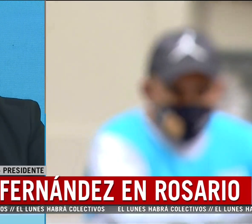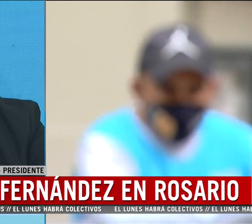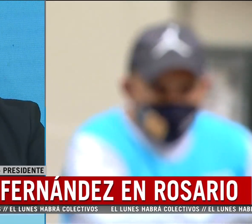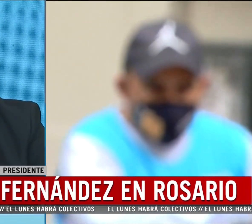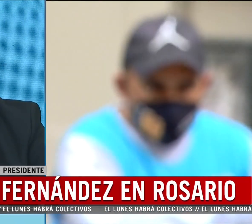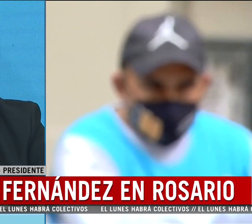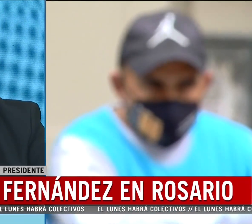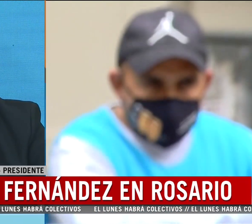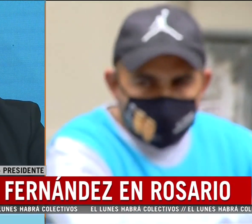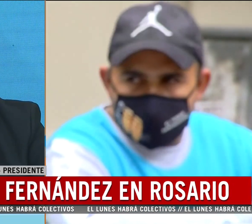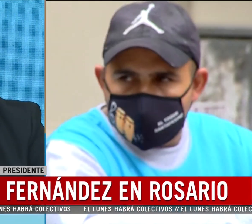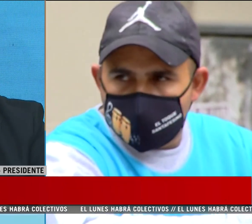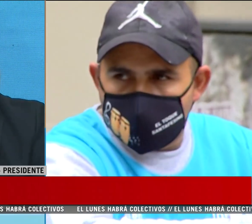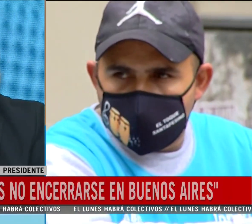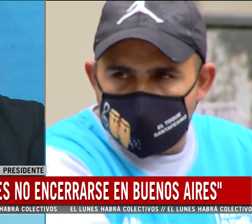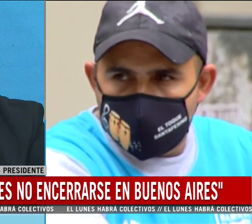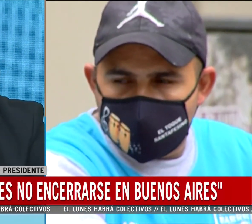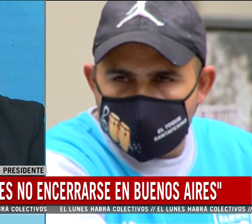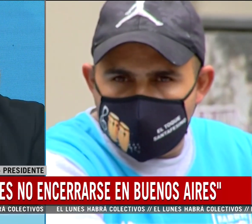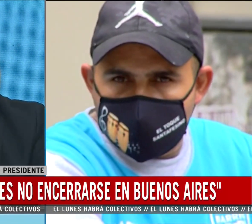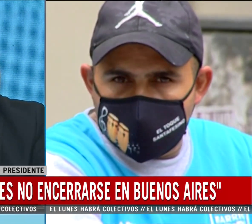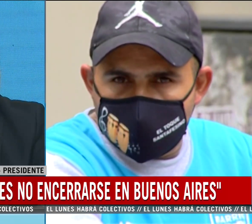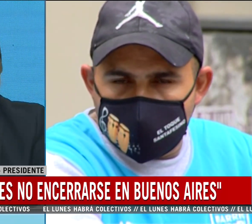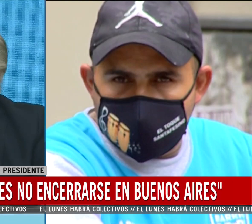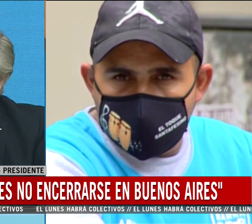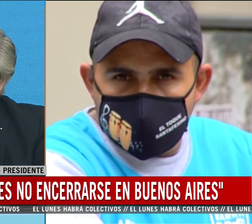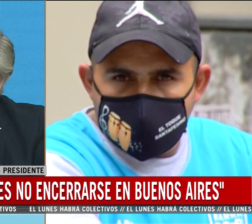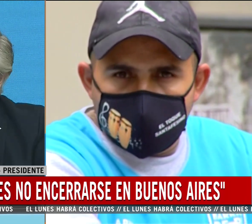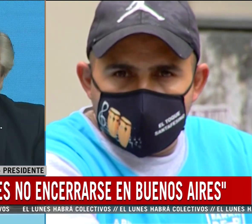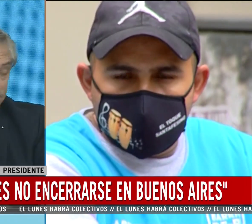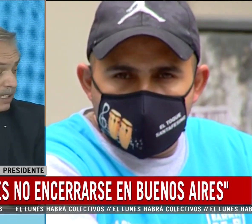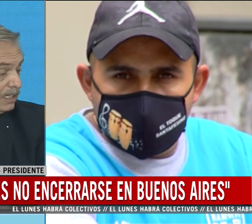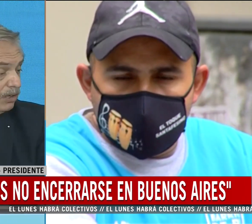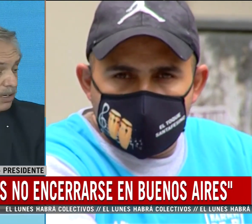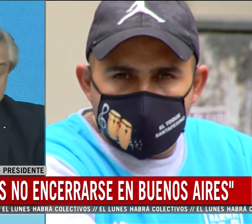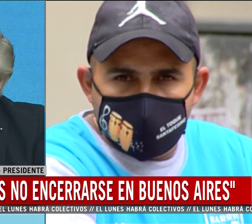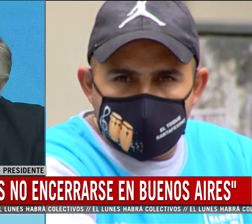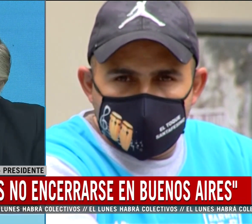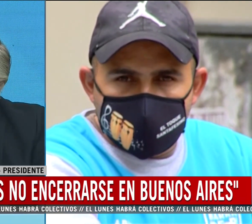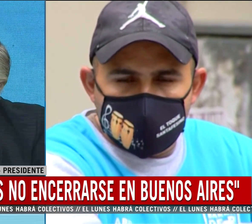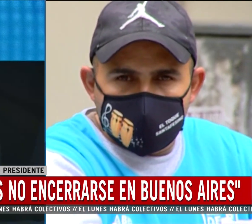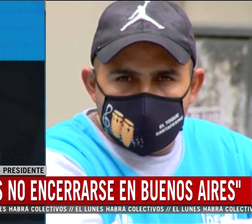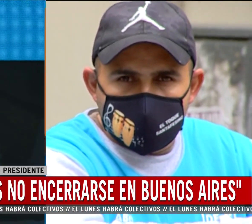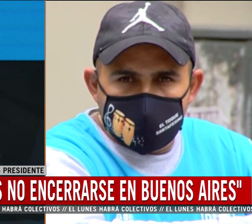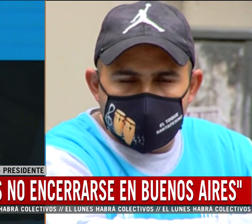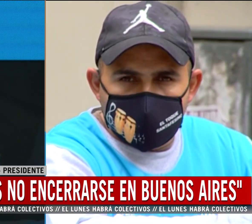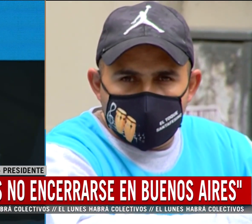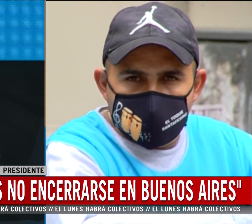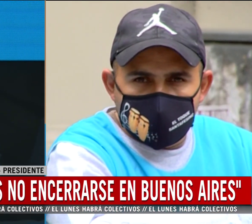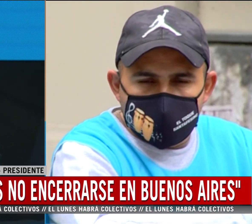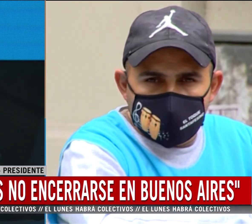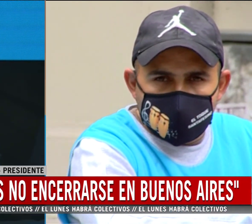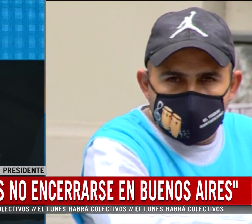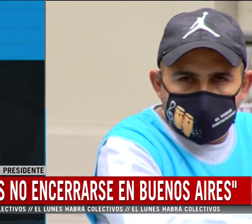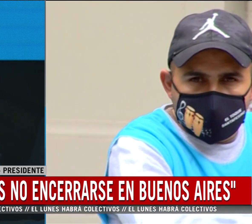Primero en campaña un acuerdo y con Guado veníamos en el avión y con Santiago revisando de